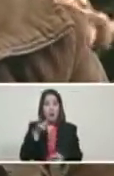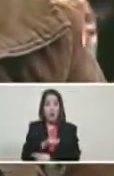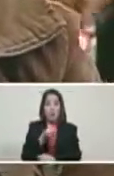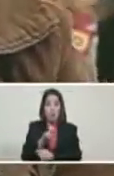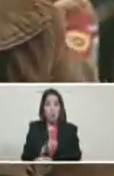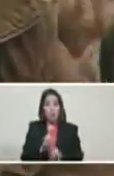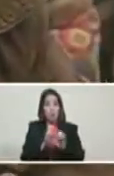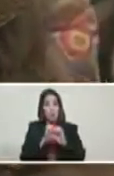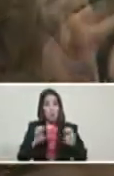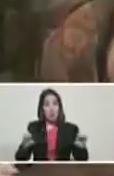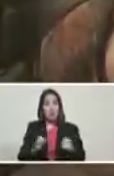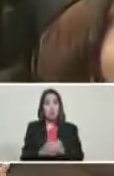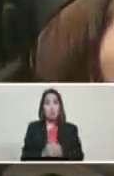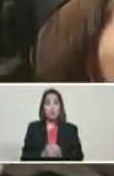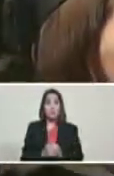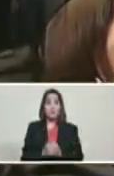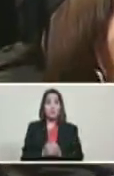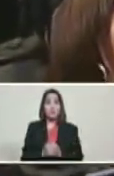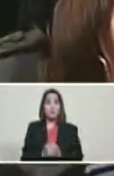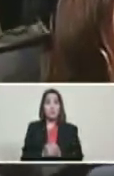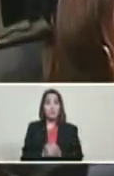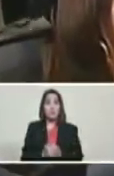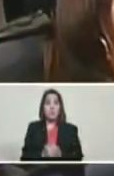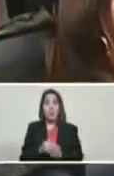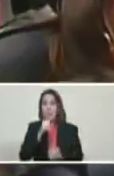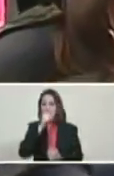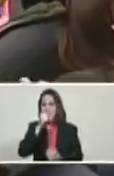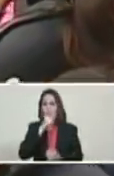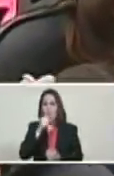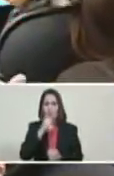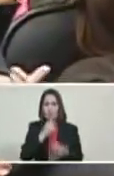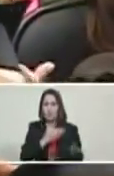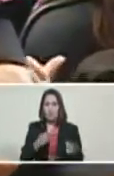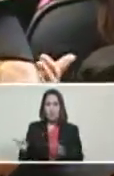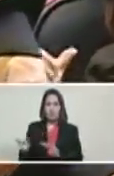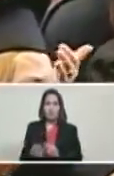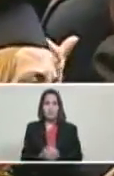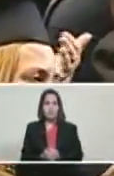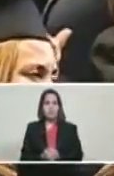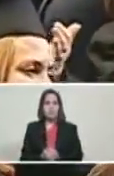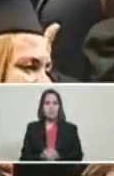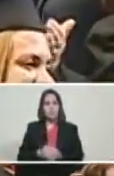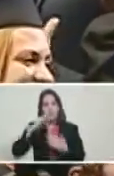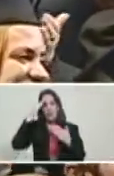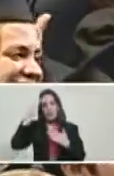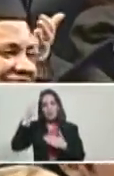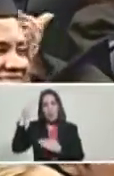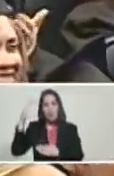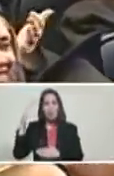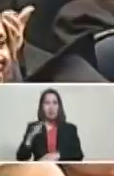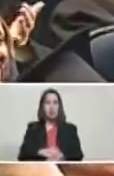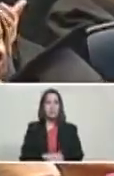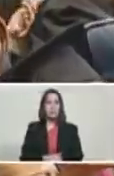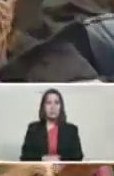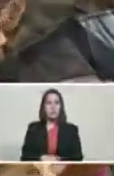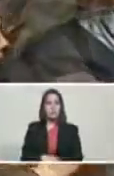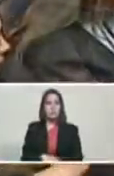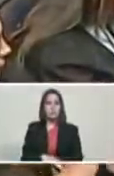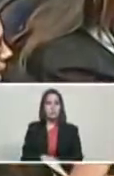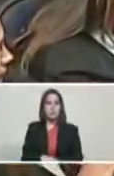Nacional. María, es contigo, María. Vamos a darle el micrófono a María para que nos dé un saludo, María.